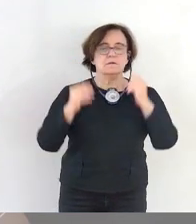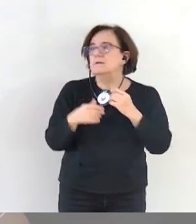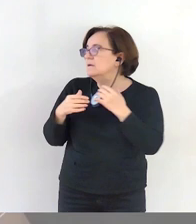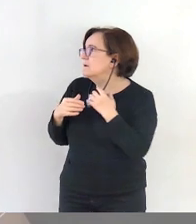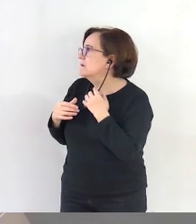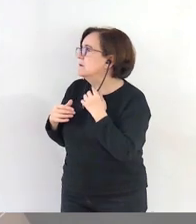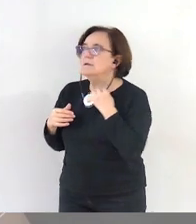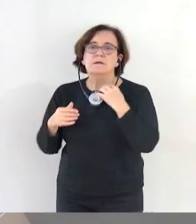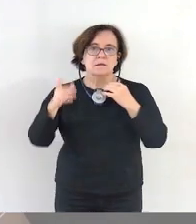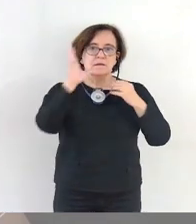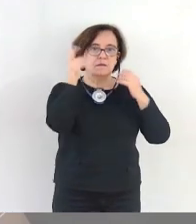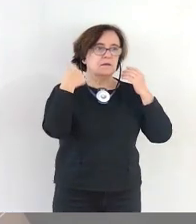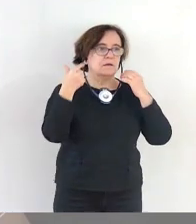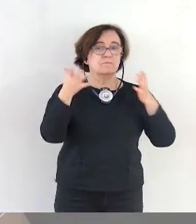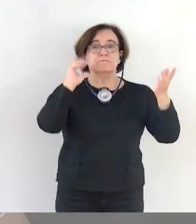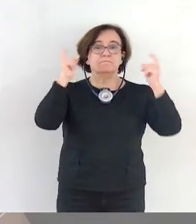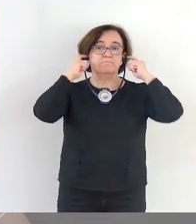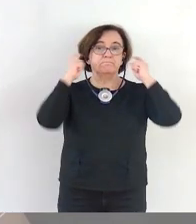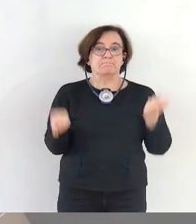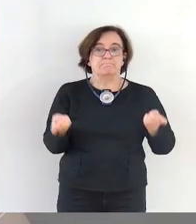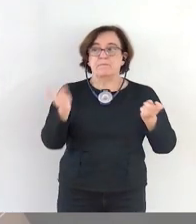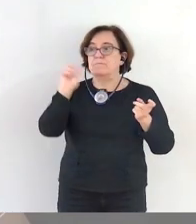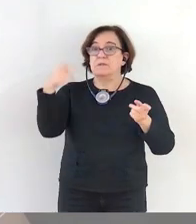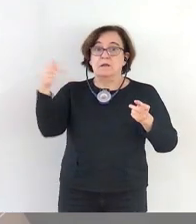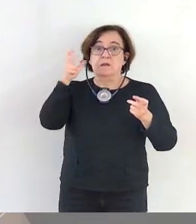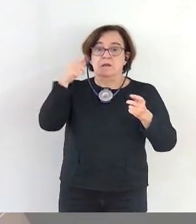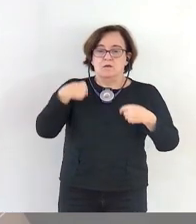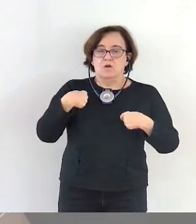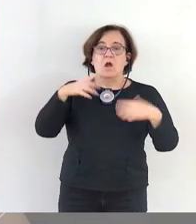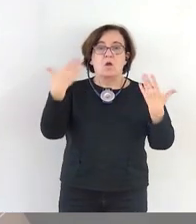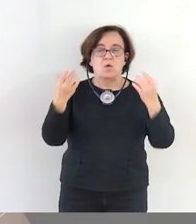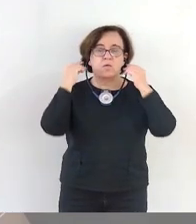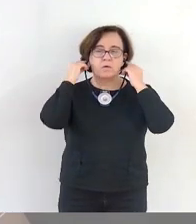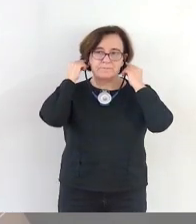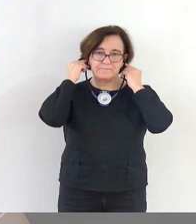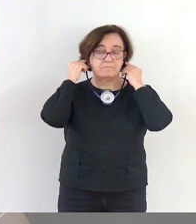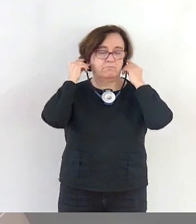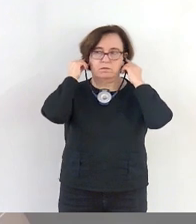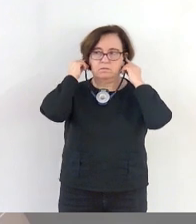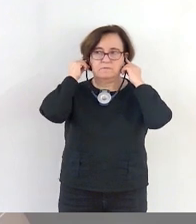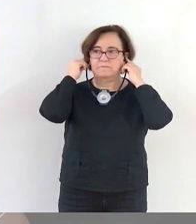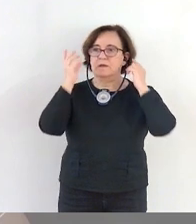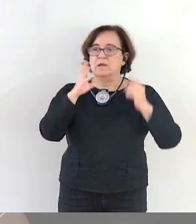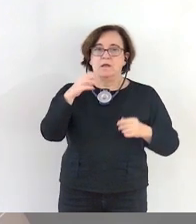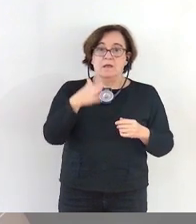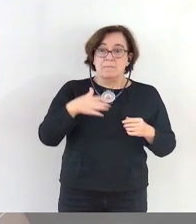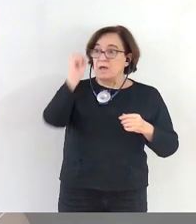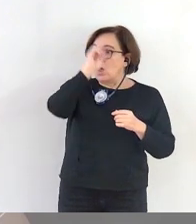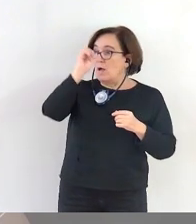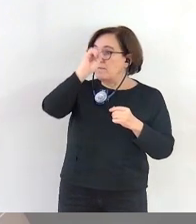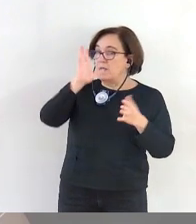sí me voy a quitar las auriculares para no escucharme a mí mismo y cuando En mi opinión Cuando hablamos de